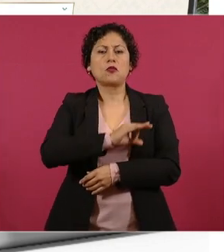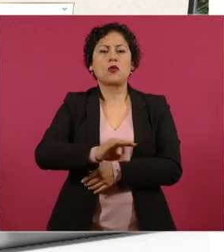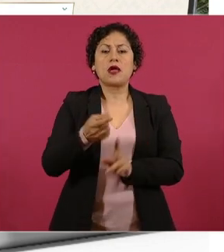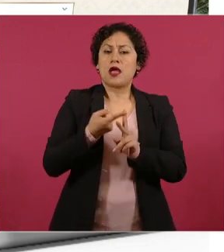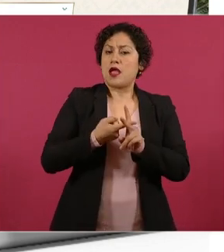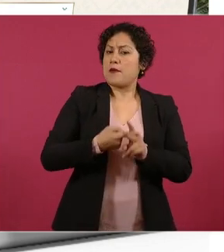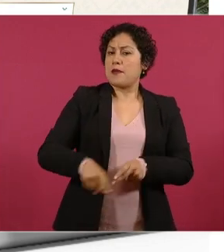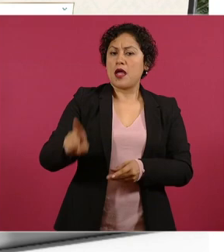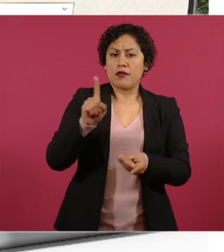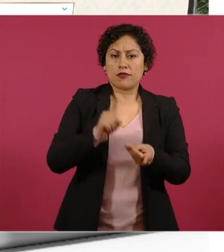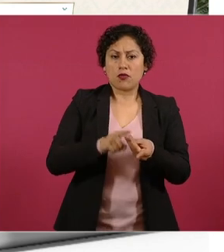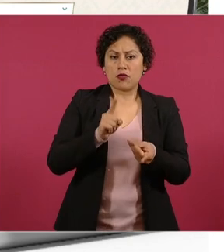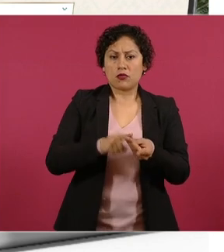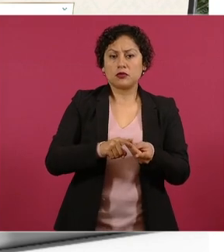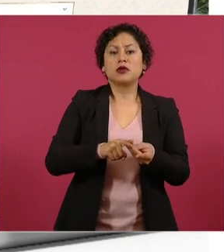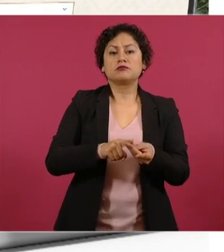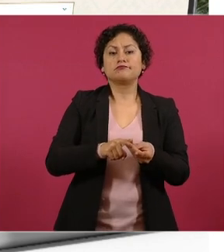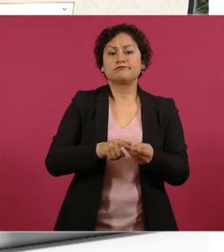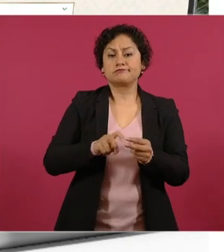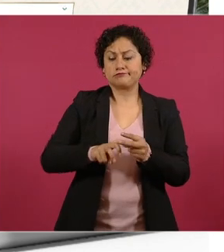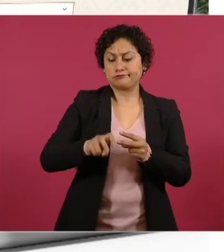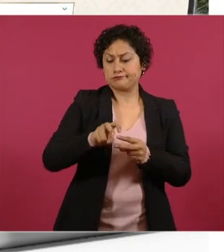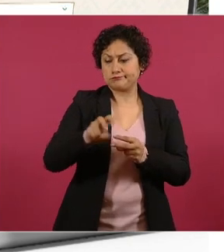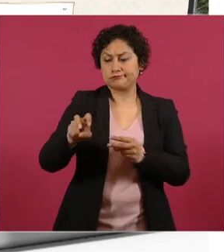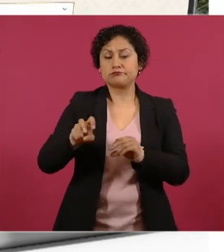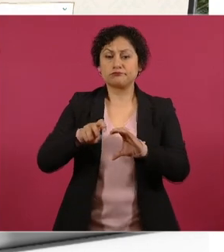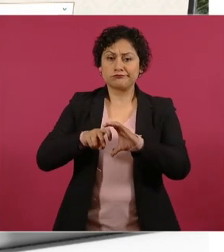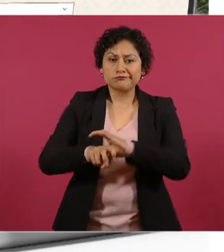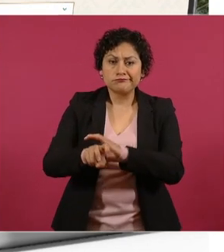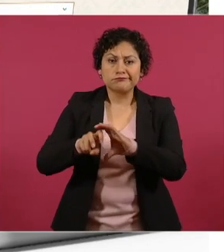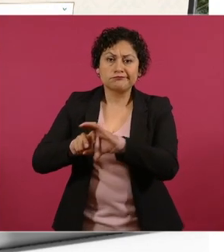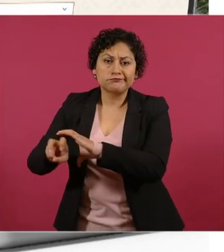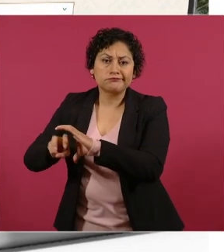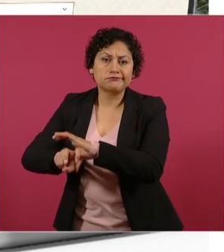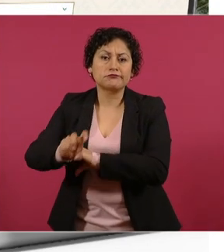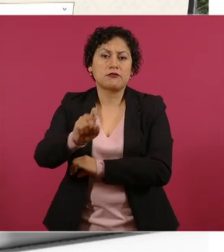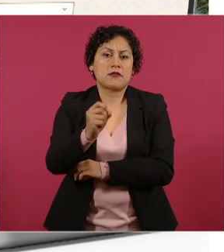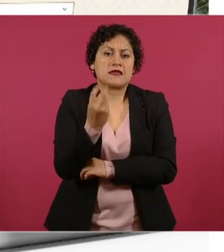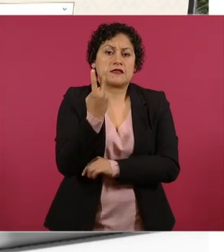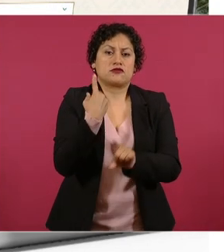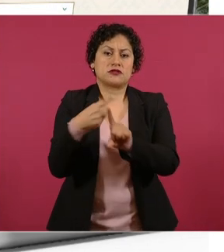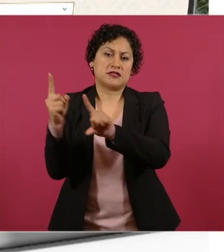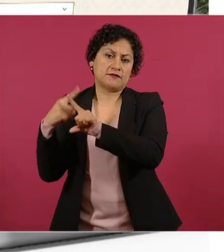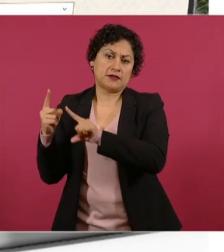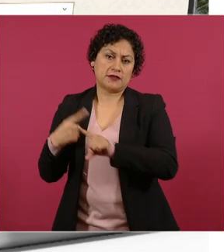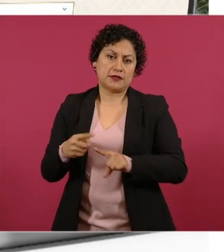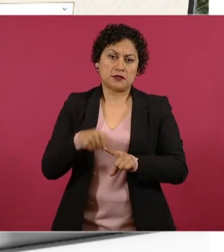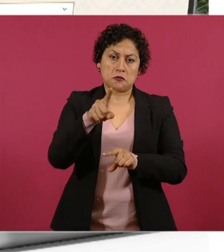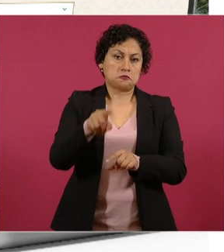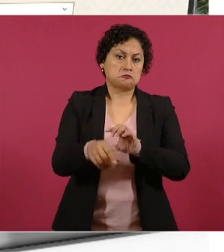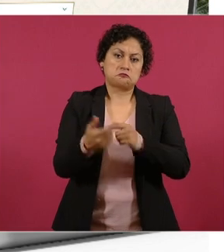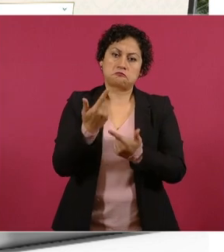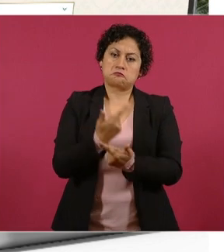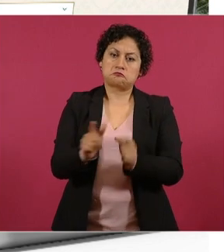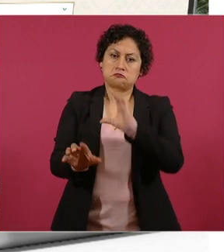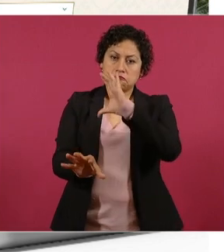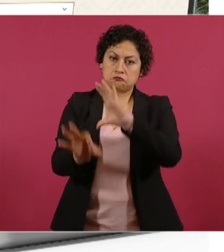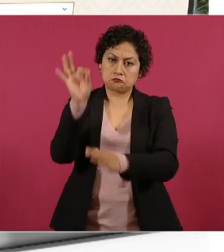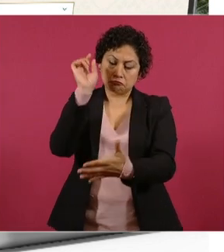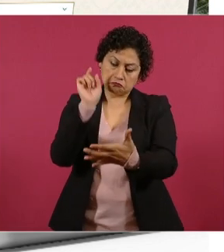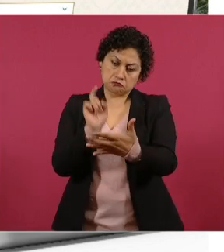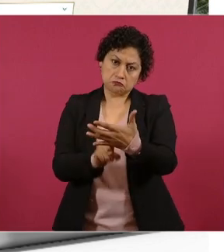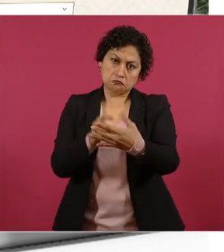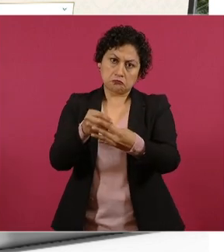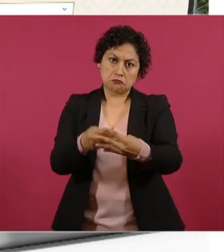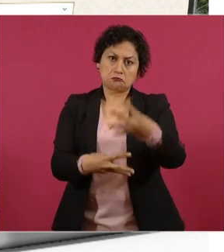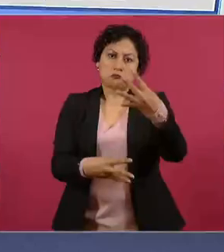origen desde la estación, de las 22 estaciones disponibles, al destino que ustedes quieran. Escogen los horarios, el tipo